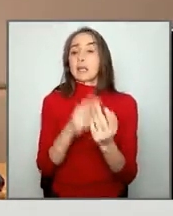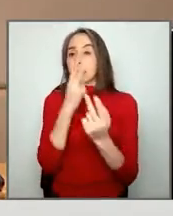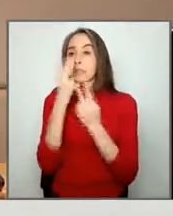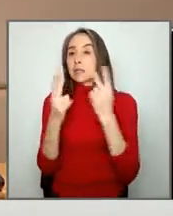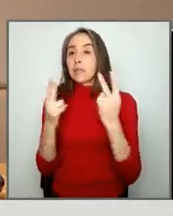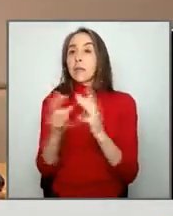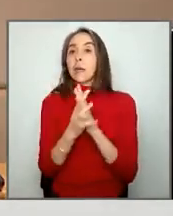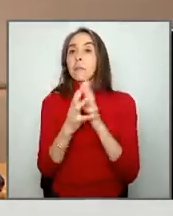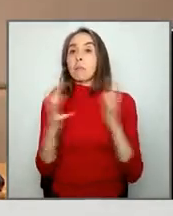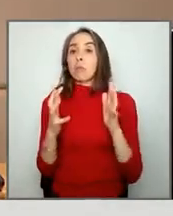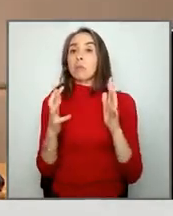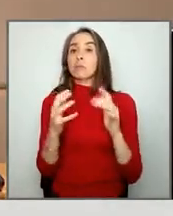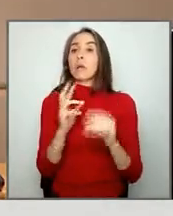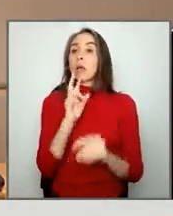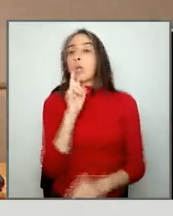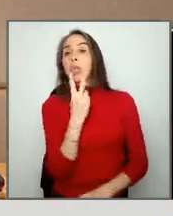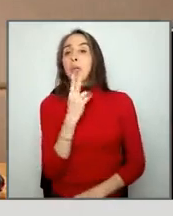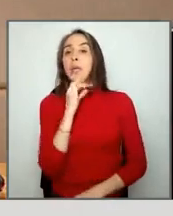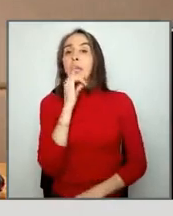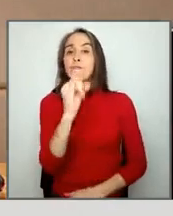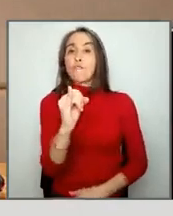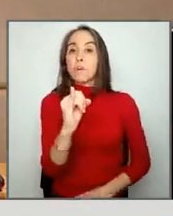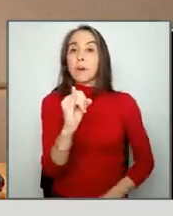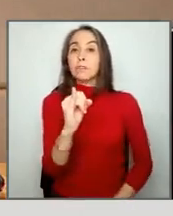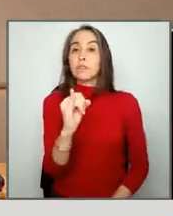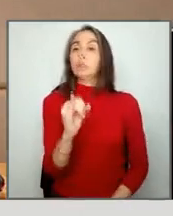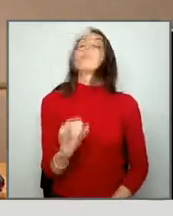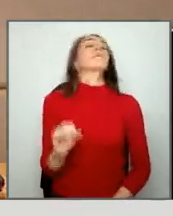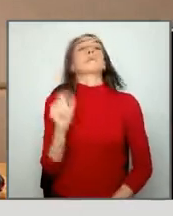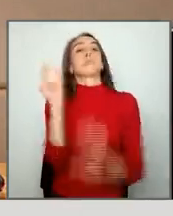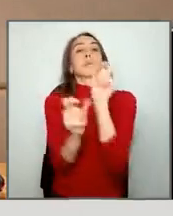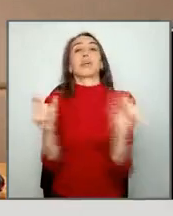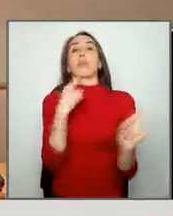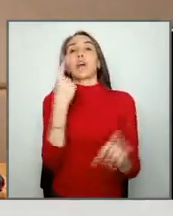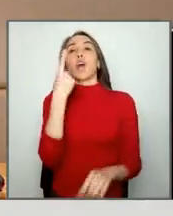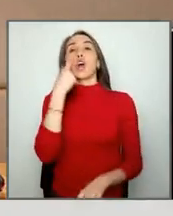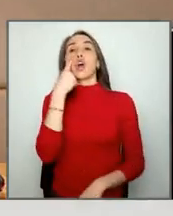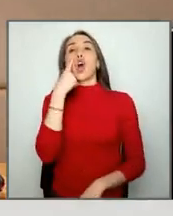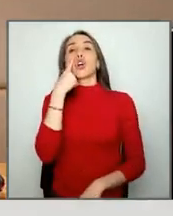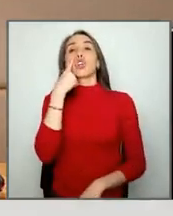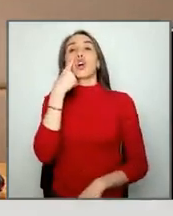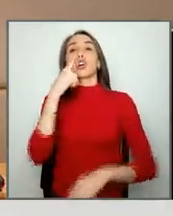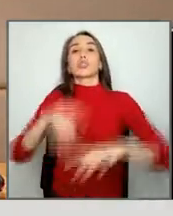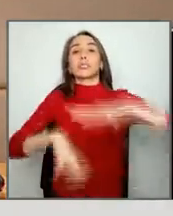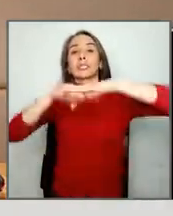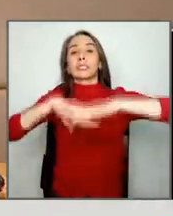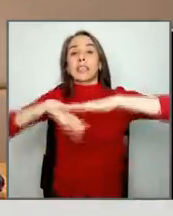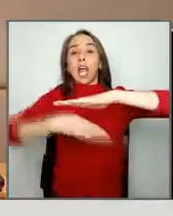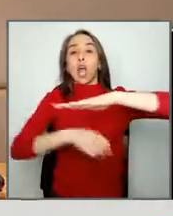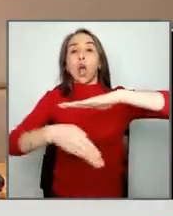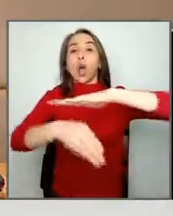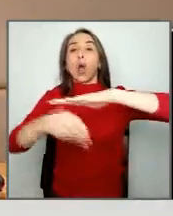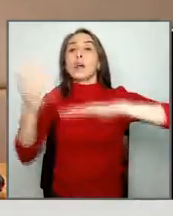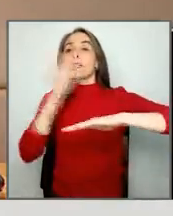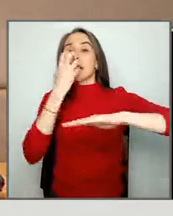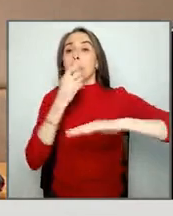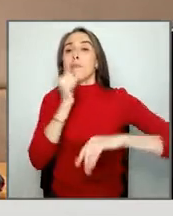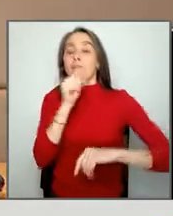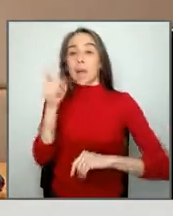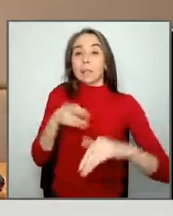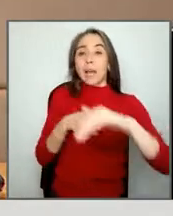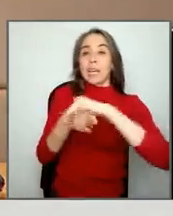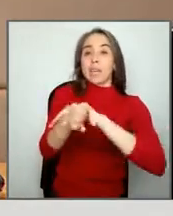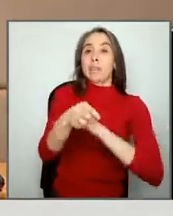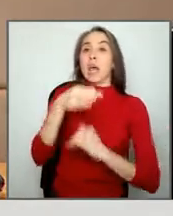desinformación partiendo presidenta porque quienes dicen conocer los cultivos en verdad no sé si es que han ingresado a lo que planteaba